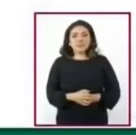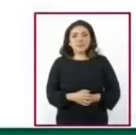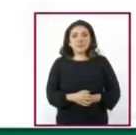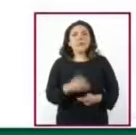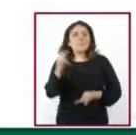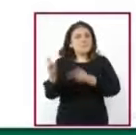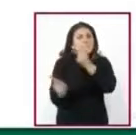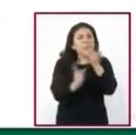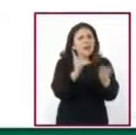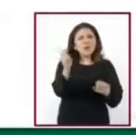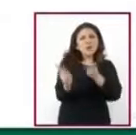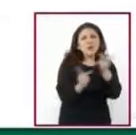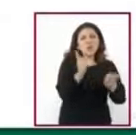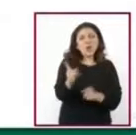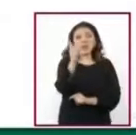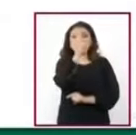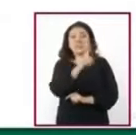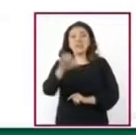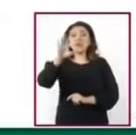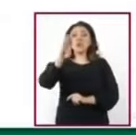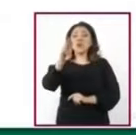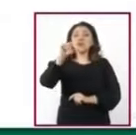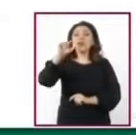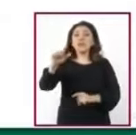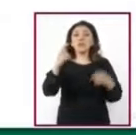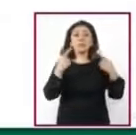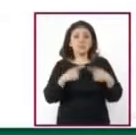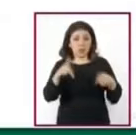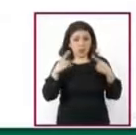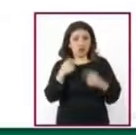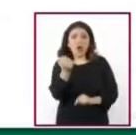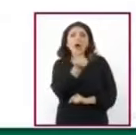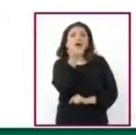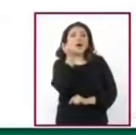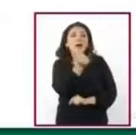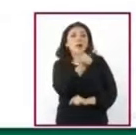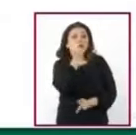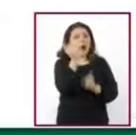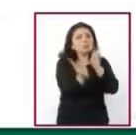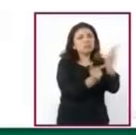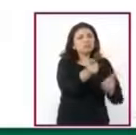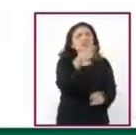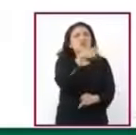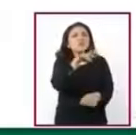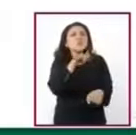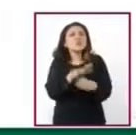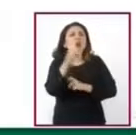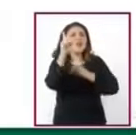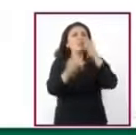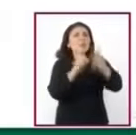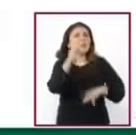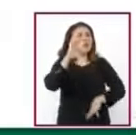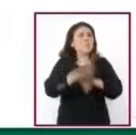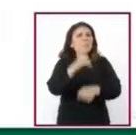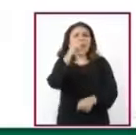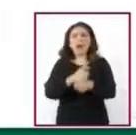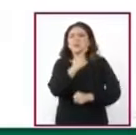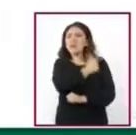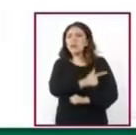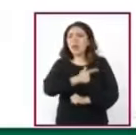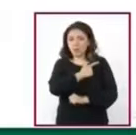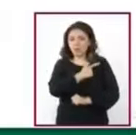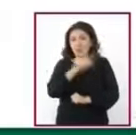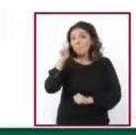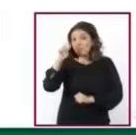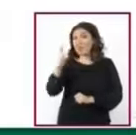En una encuesta realizada a 196 estudiantes acerca de qué deporte preferían practicar,